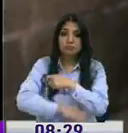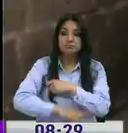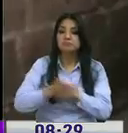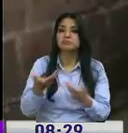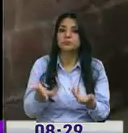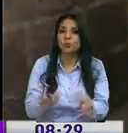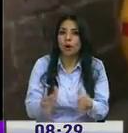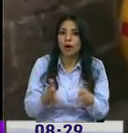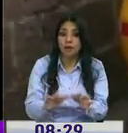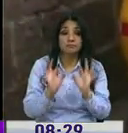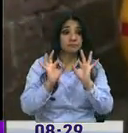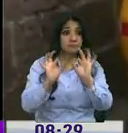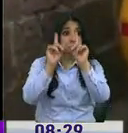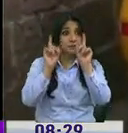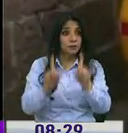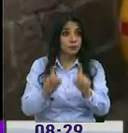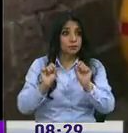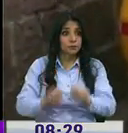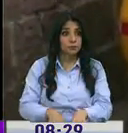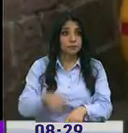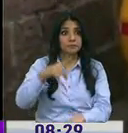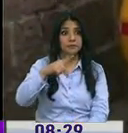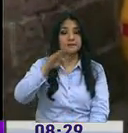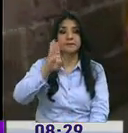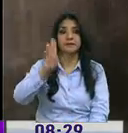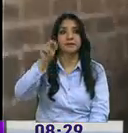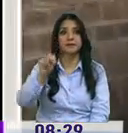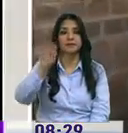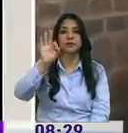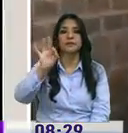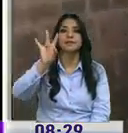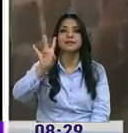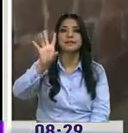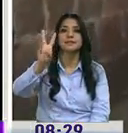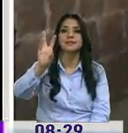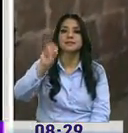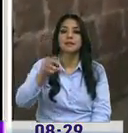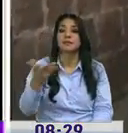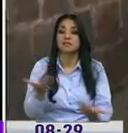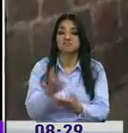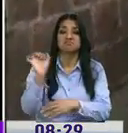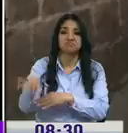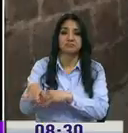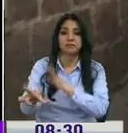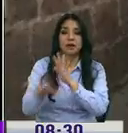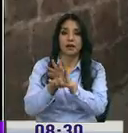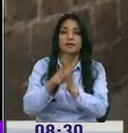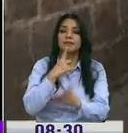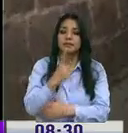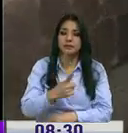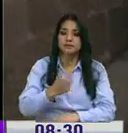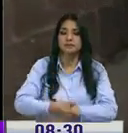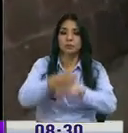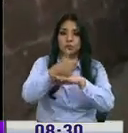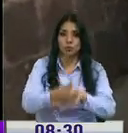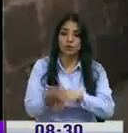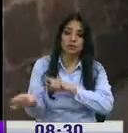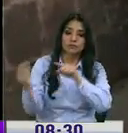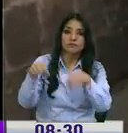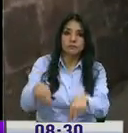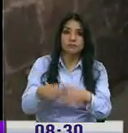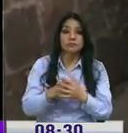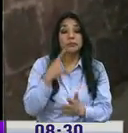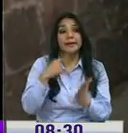conductores? Excelente pregunta, ¿no? El señor PVN9760 hace lo que le da la gana. Yo siempre le diré a la autoridad, ¿por qué